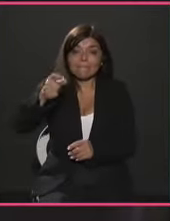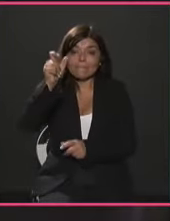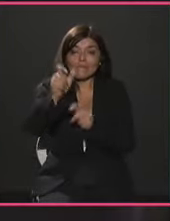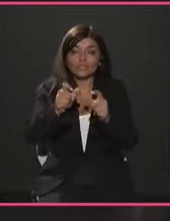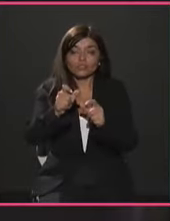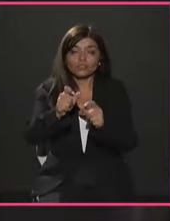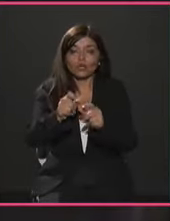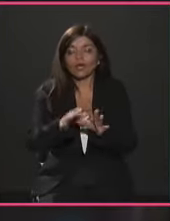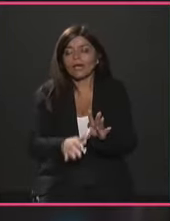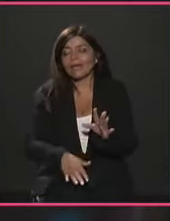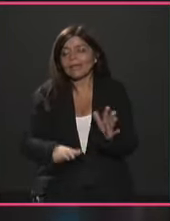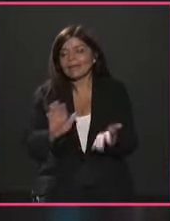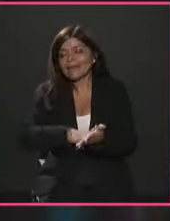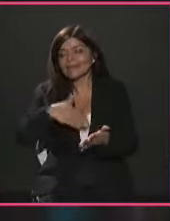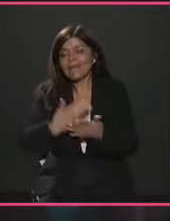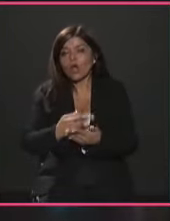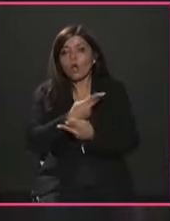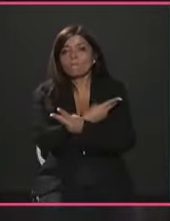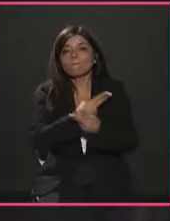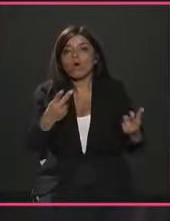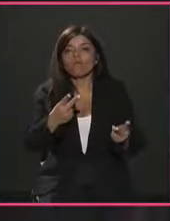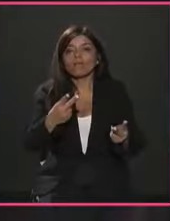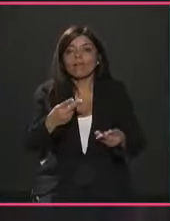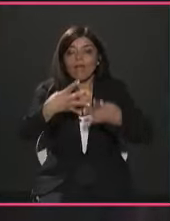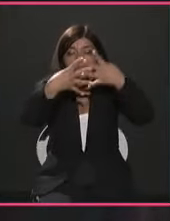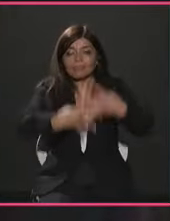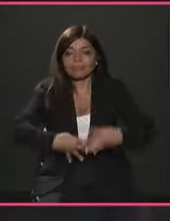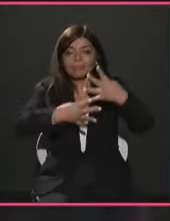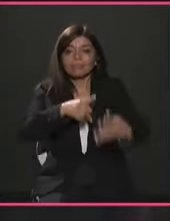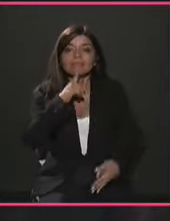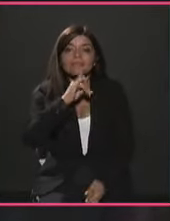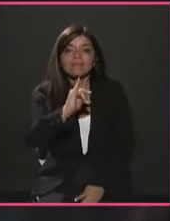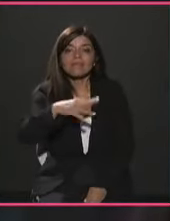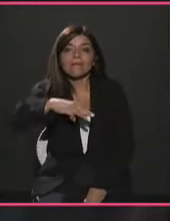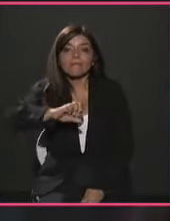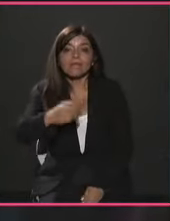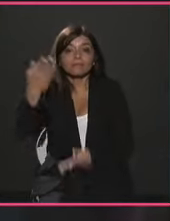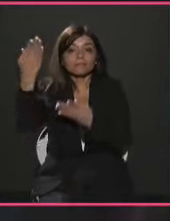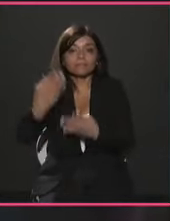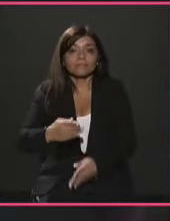influyentes de la salud pública as es con un gran aplauso la